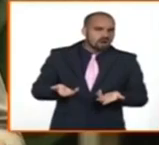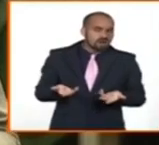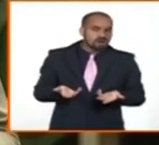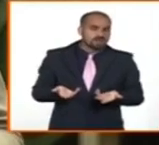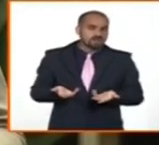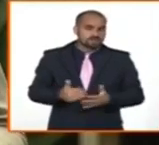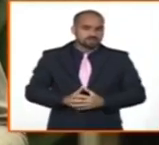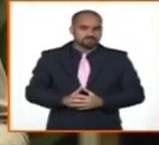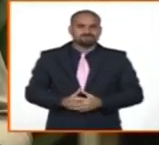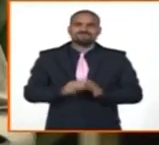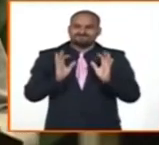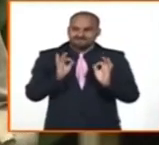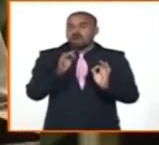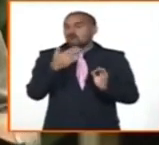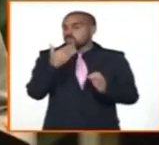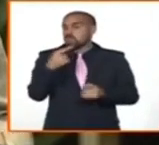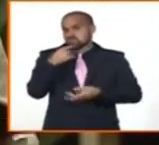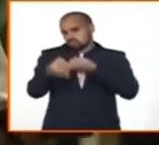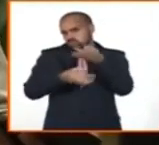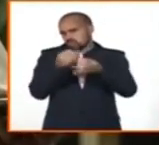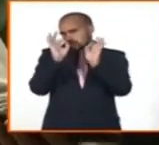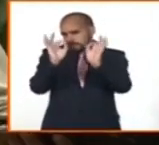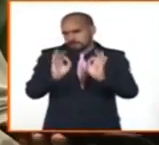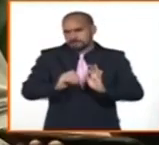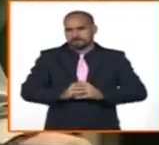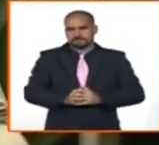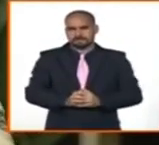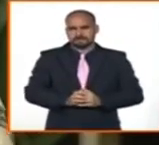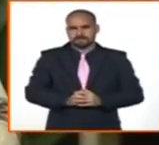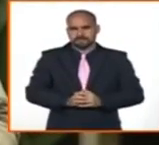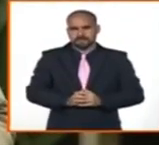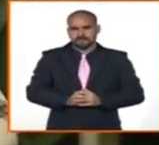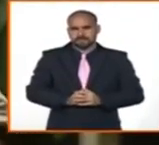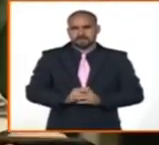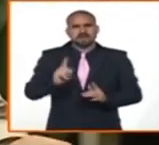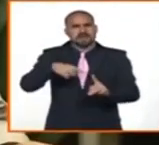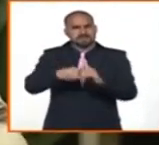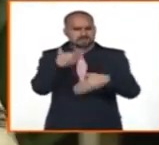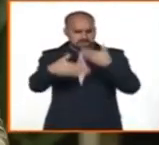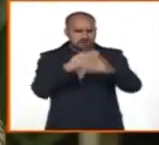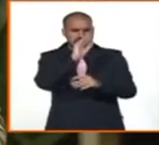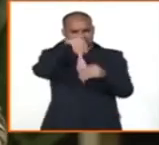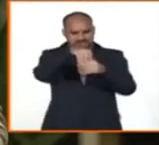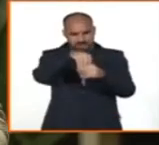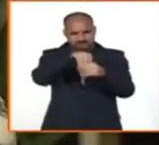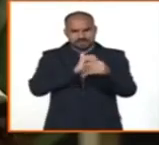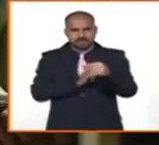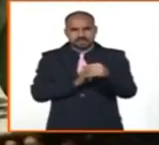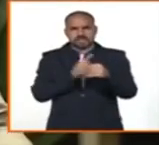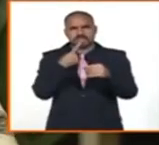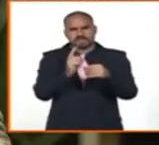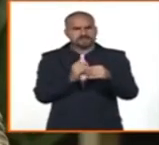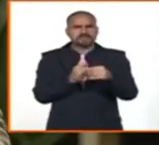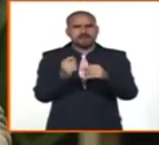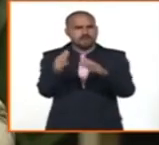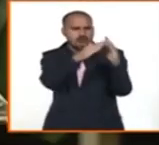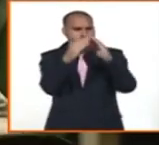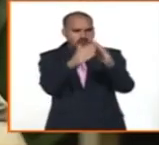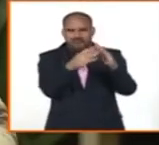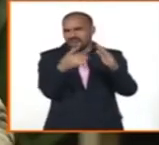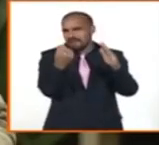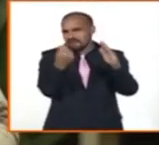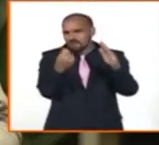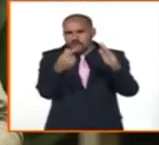es bueno detallarlo. Y el tema del proceso interno, por ejemplo, lo que comentaba en lo político-democrático, la cuestión barrial de presupuesto participativo.